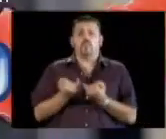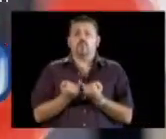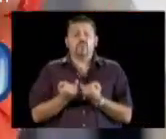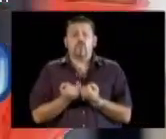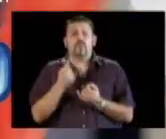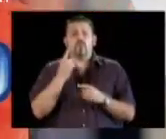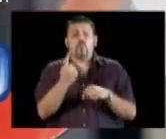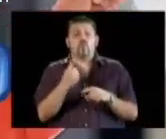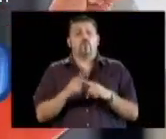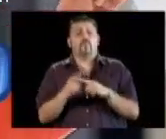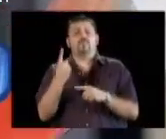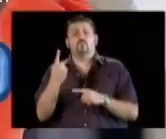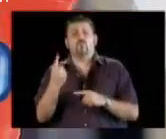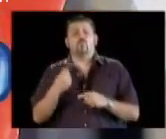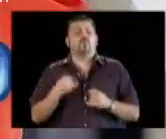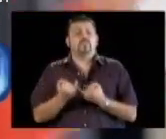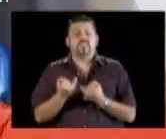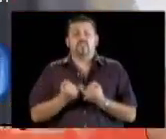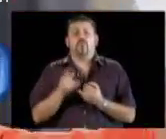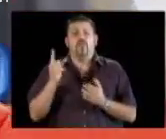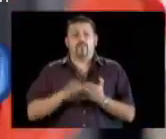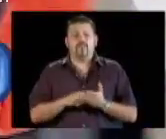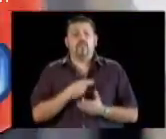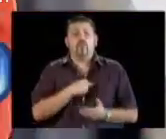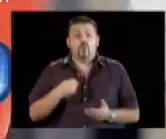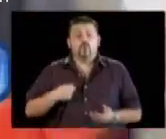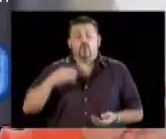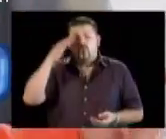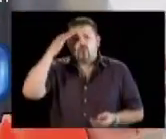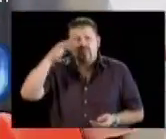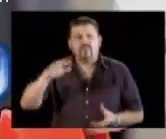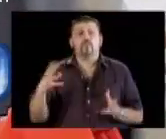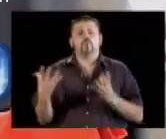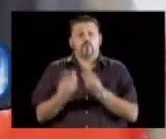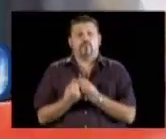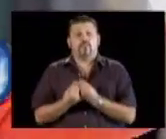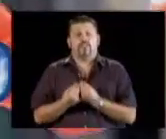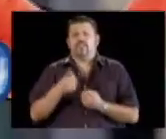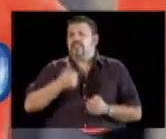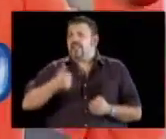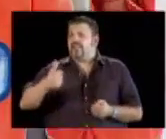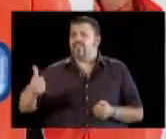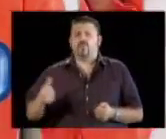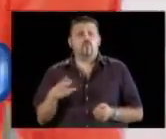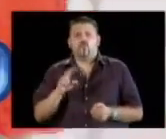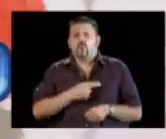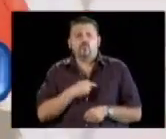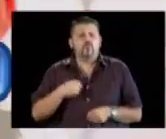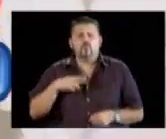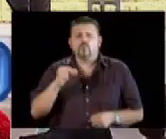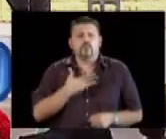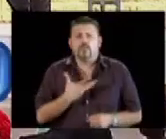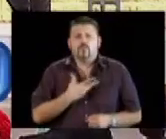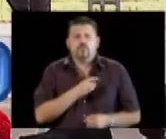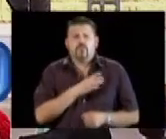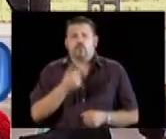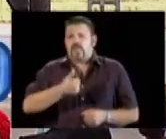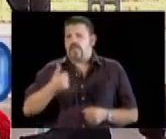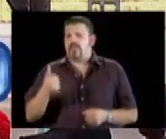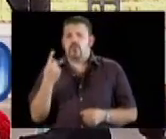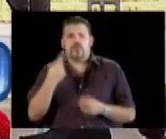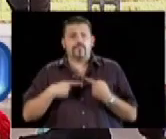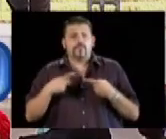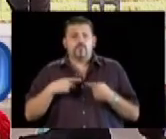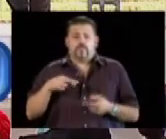1+1=1,000, porque sabemos compartir las fortalezas de cada uno, los talentos de cada uno, porque no tenemos miedo que uno camine por